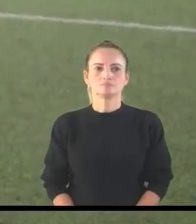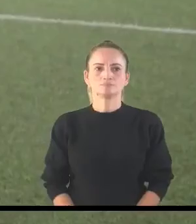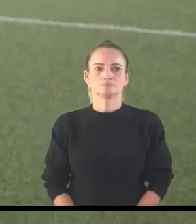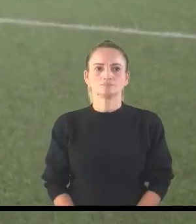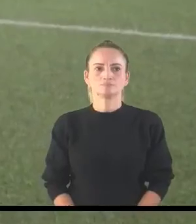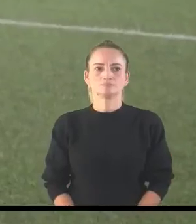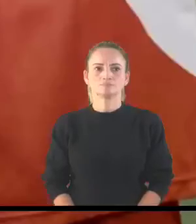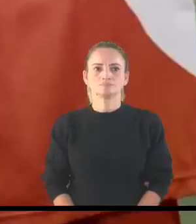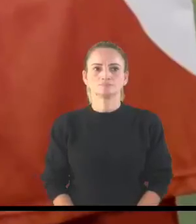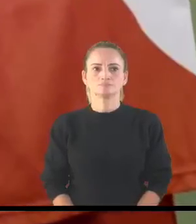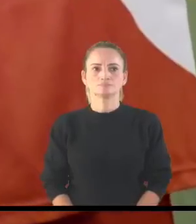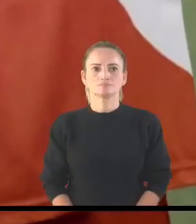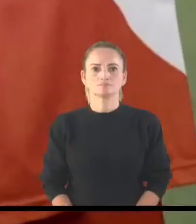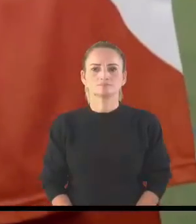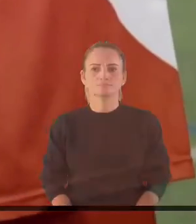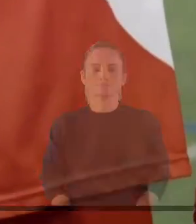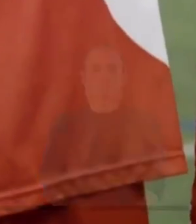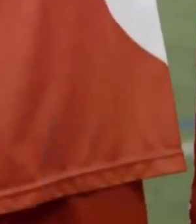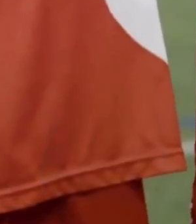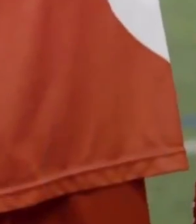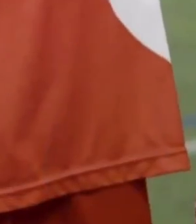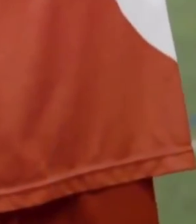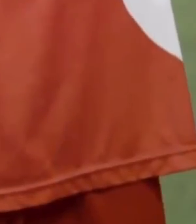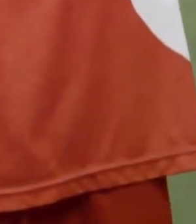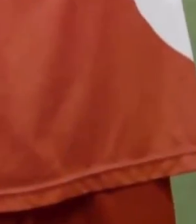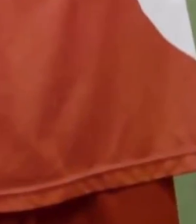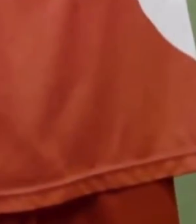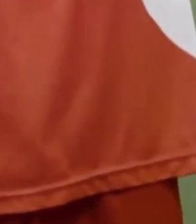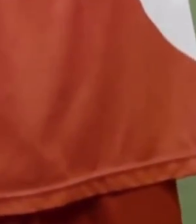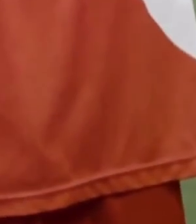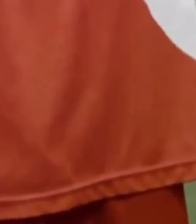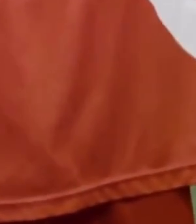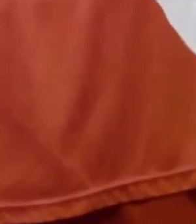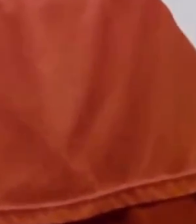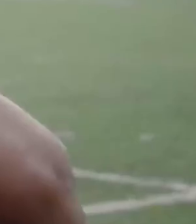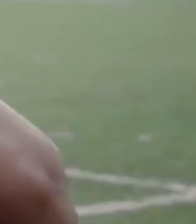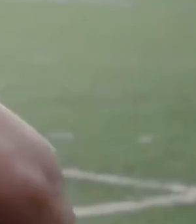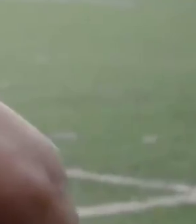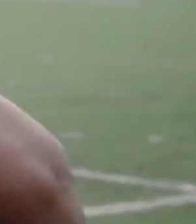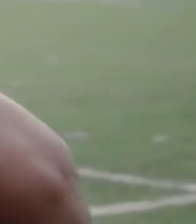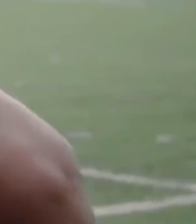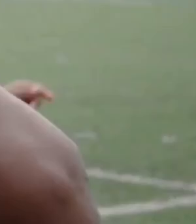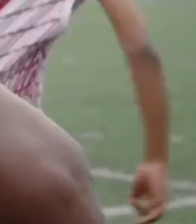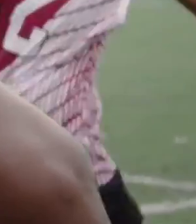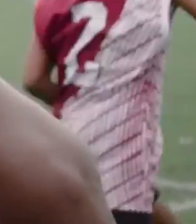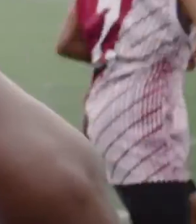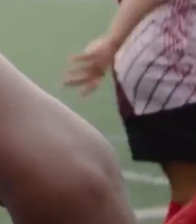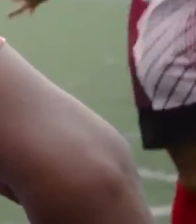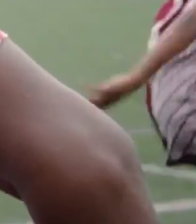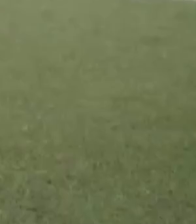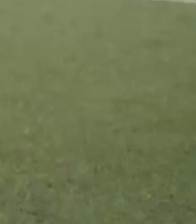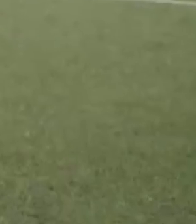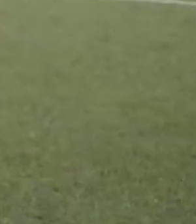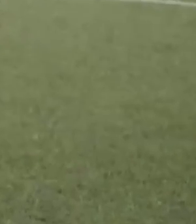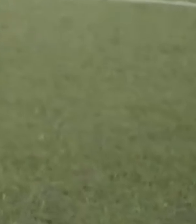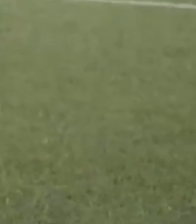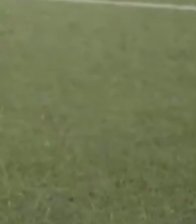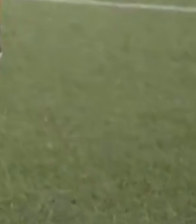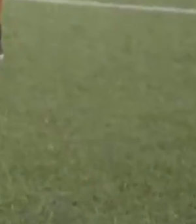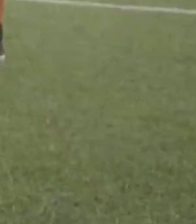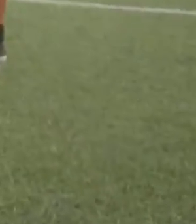Con el fútbol prácticamente nosotros estamos dándole una nueva vida al niño, al